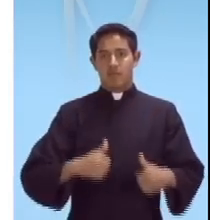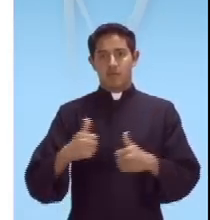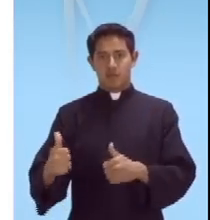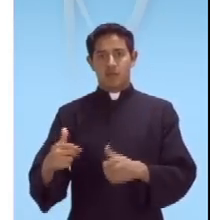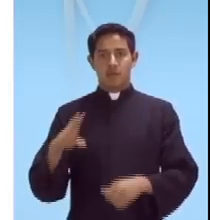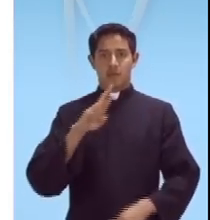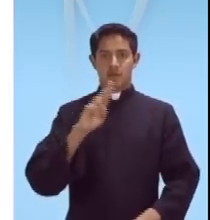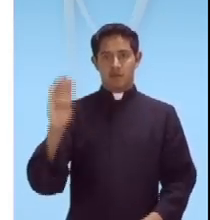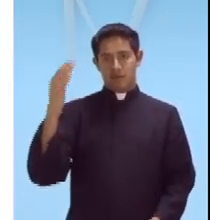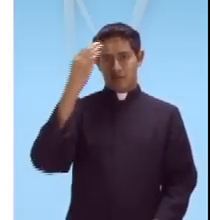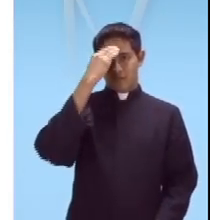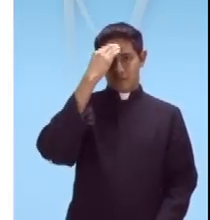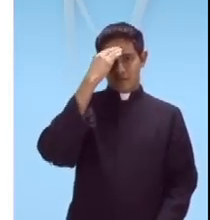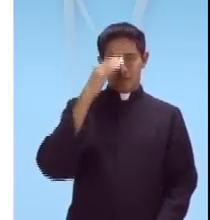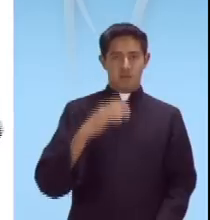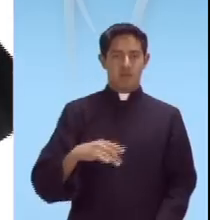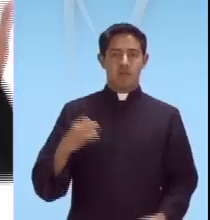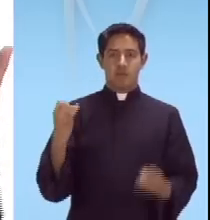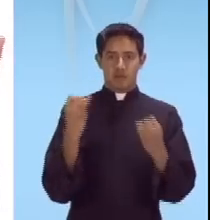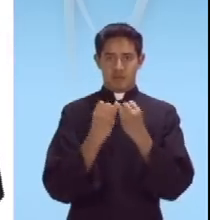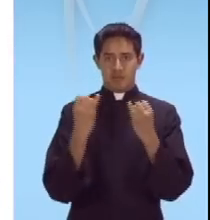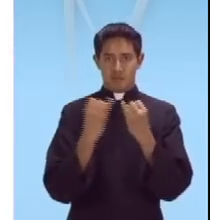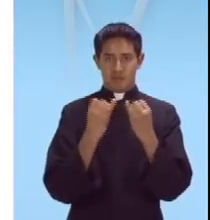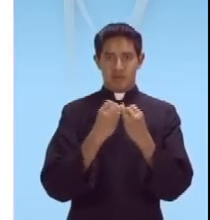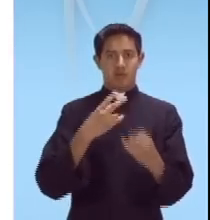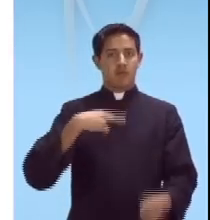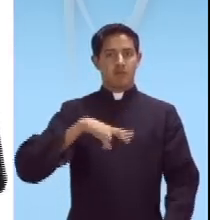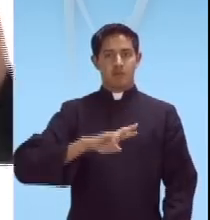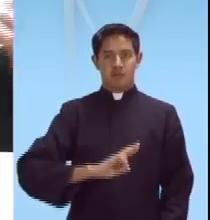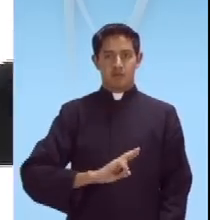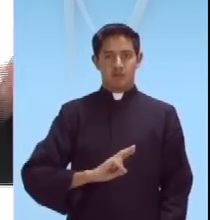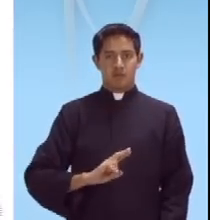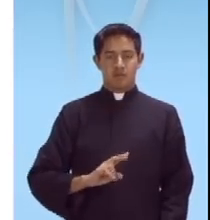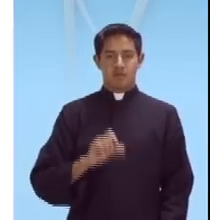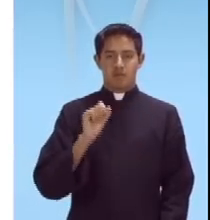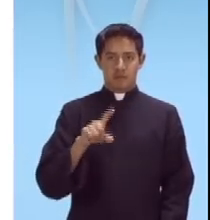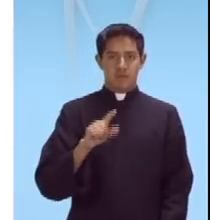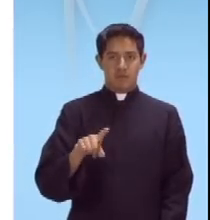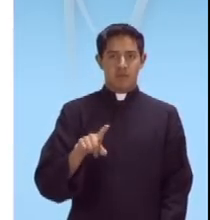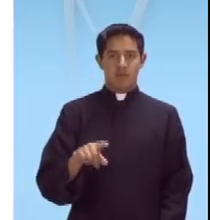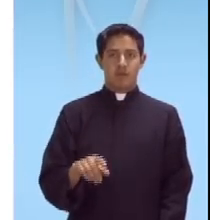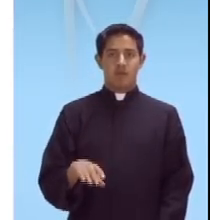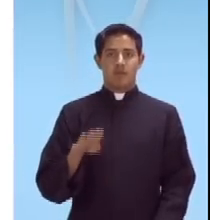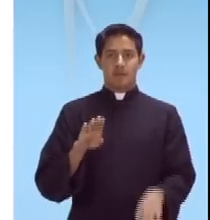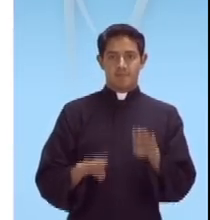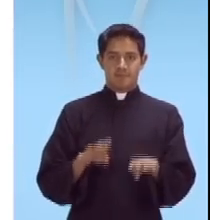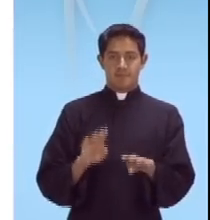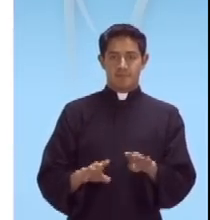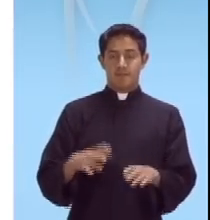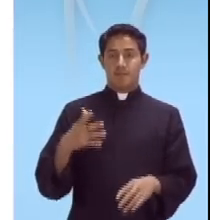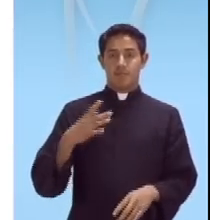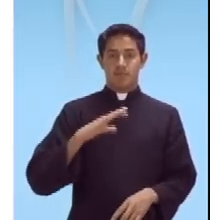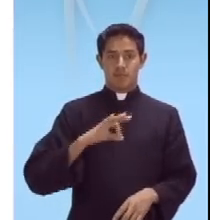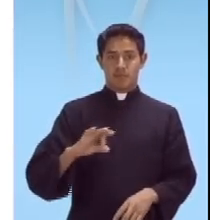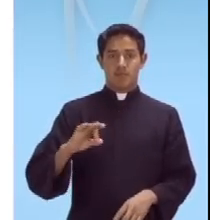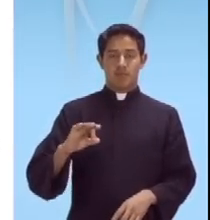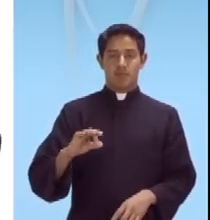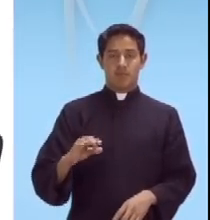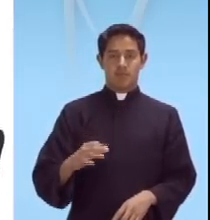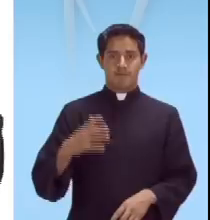ocasiones nosotros estamos imposibilitados a hacer grandes cosas. ¿Por qué? Porque en